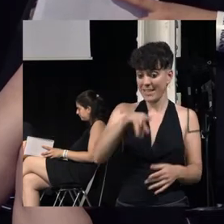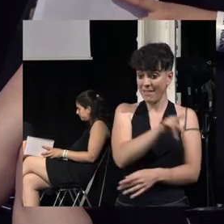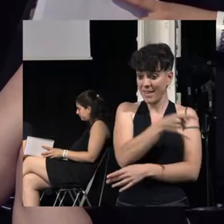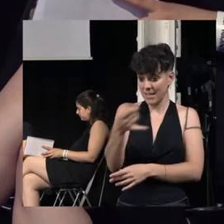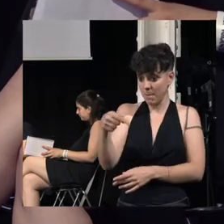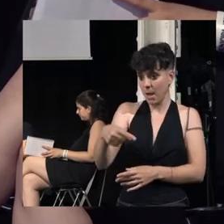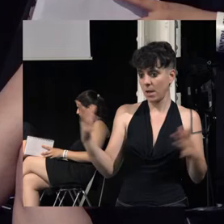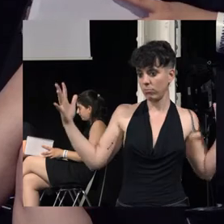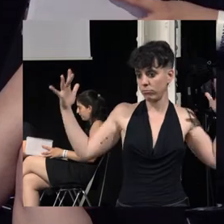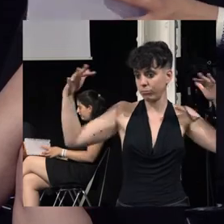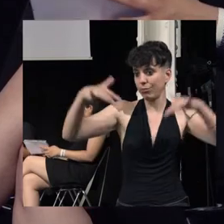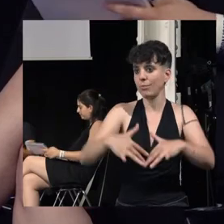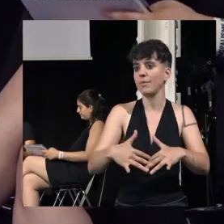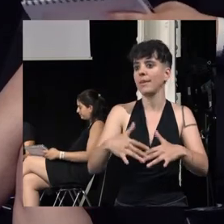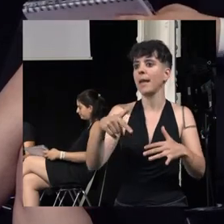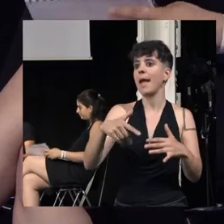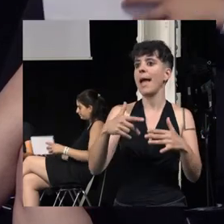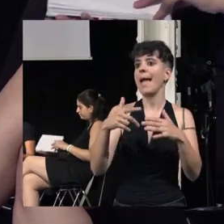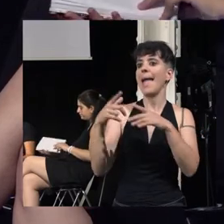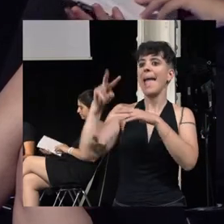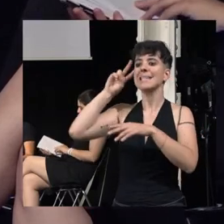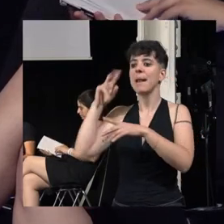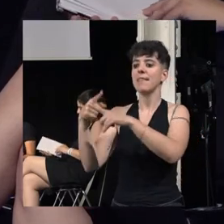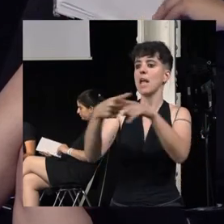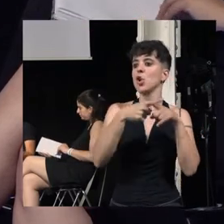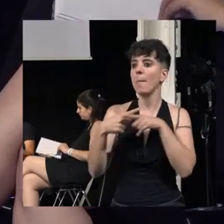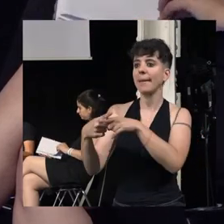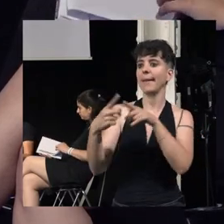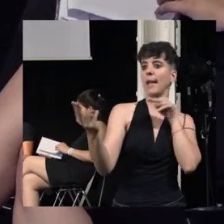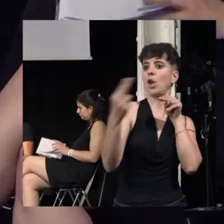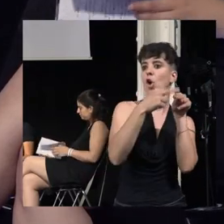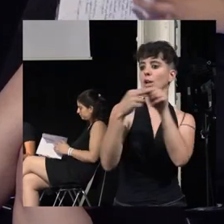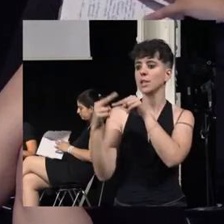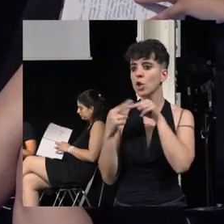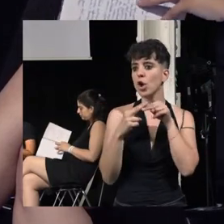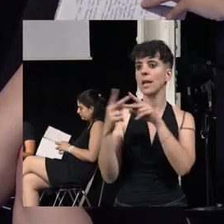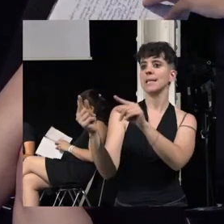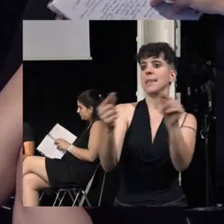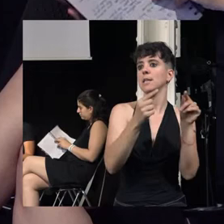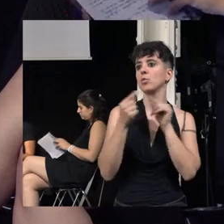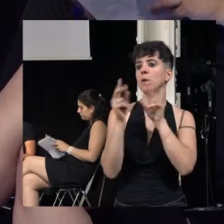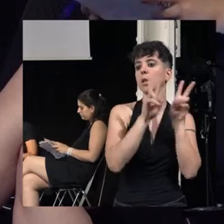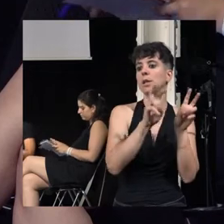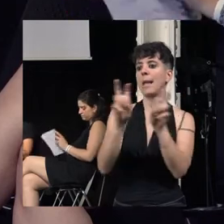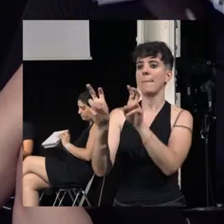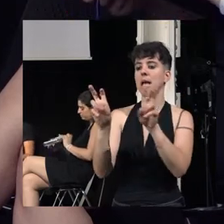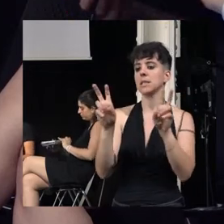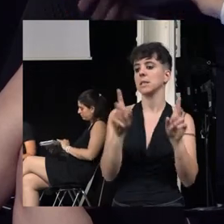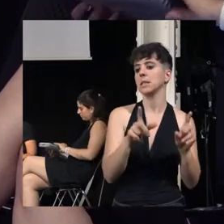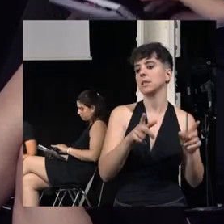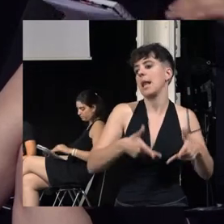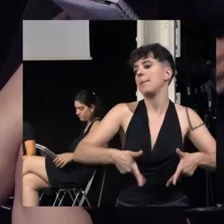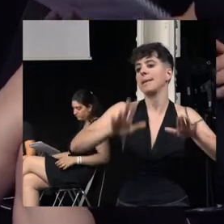aquí no solo para compartir experiencias y conexiones, no solo para discutir los muchos aspectos de la libertad para todas las